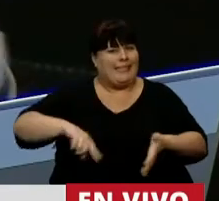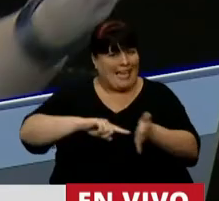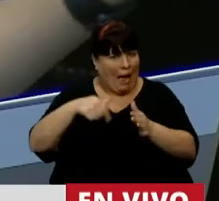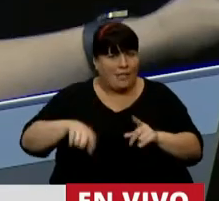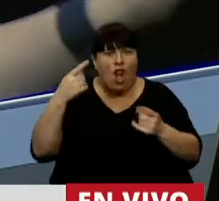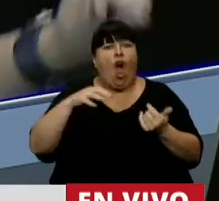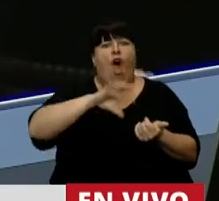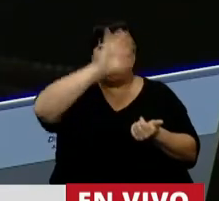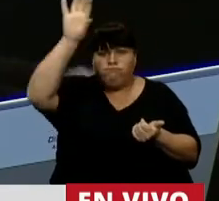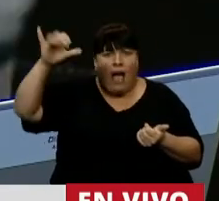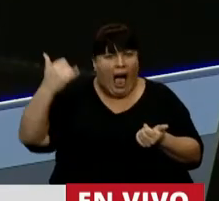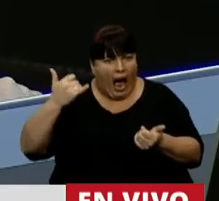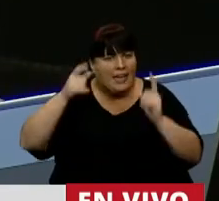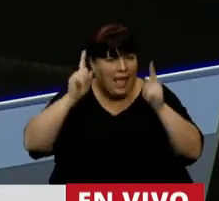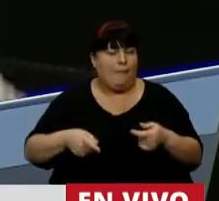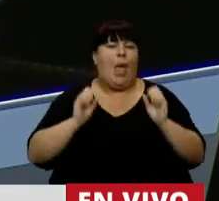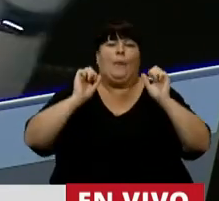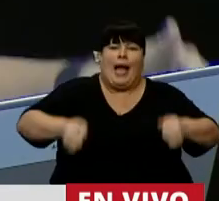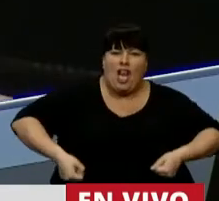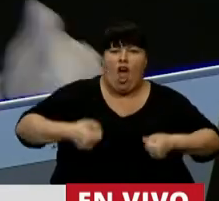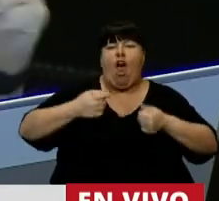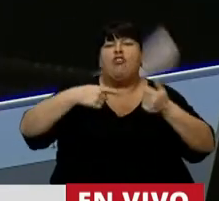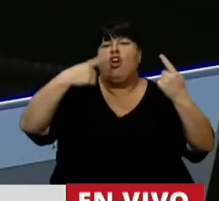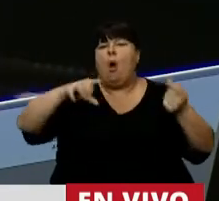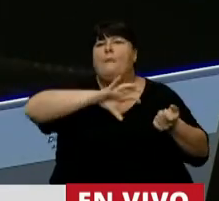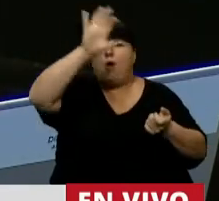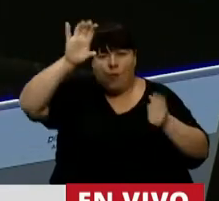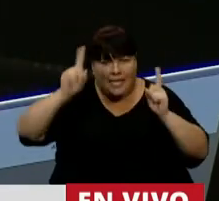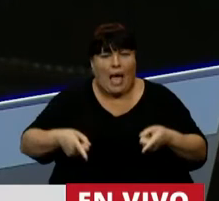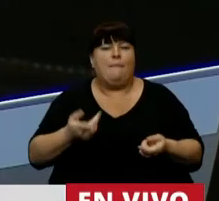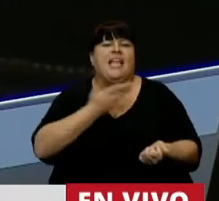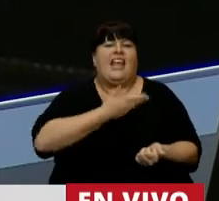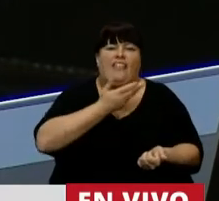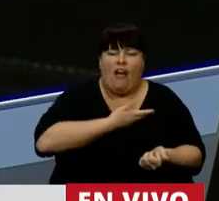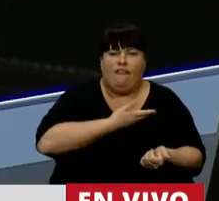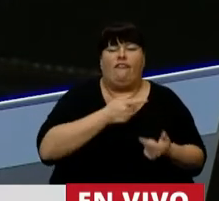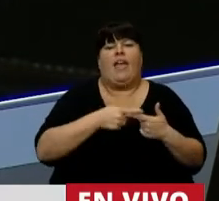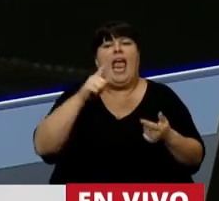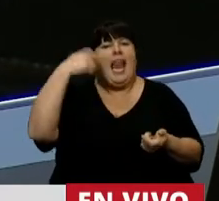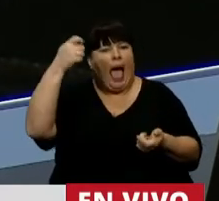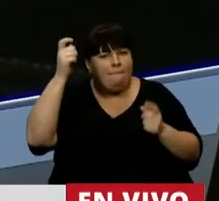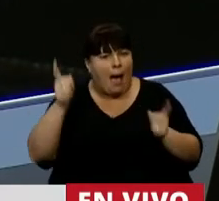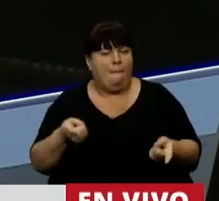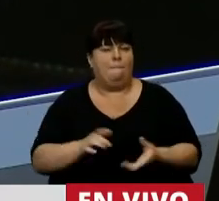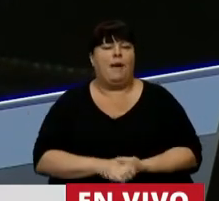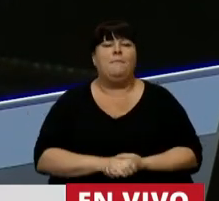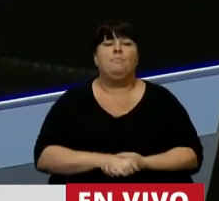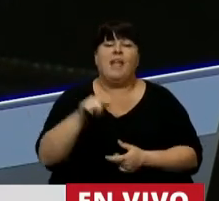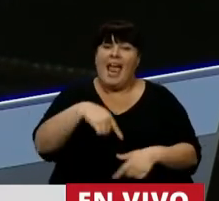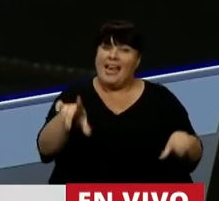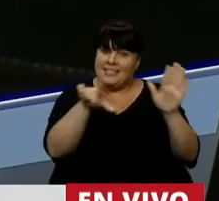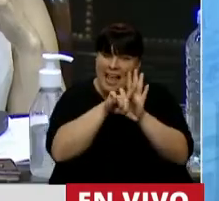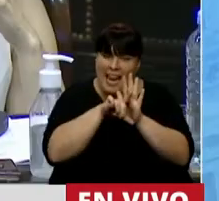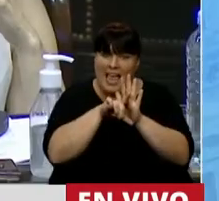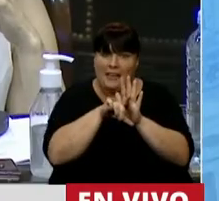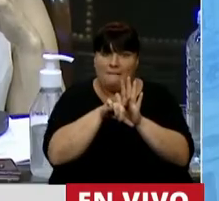que está en muchas otras ciudades como Bariloche o en otras provincias como Santa Fe, como La Pampa. Esta ley,